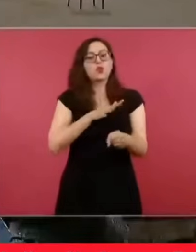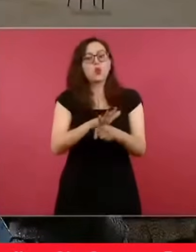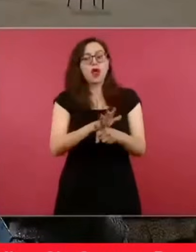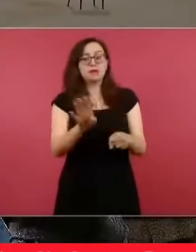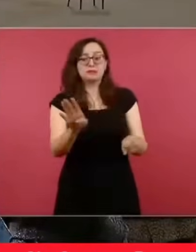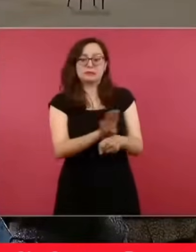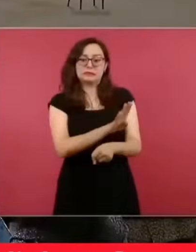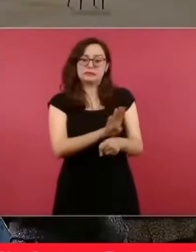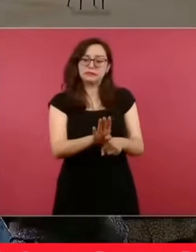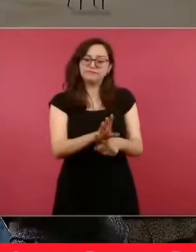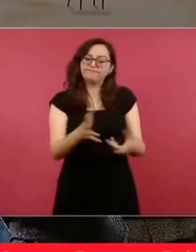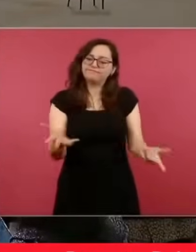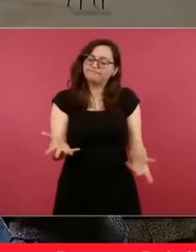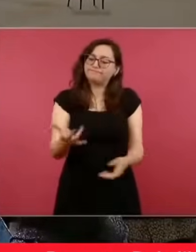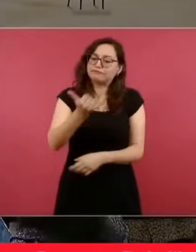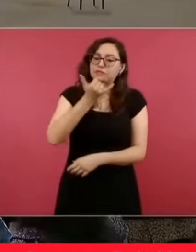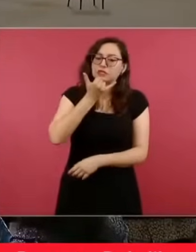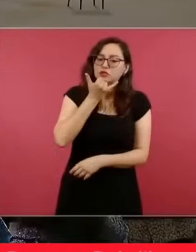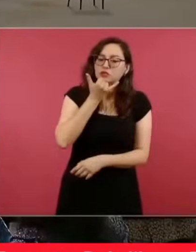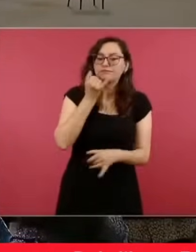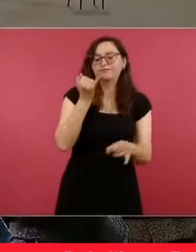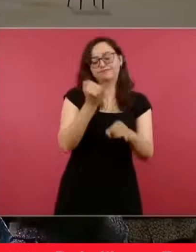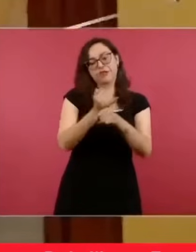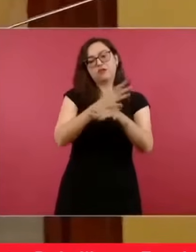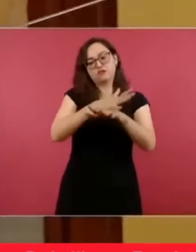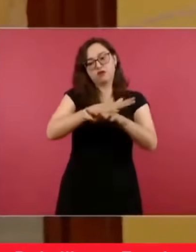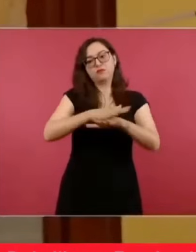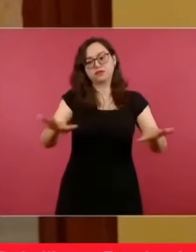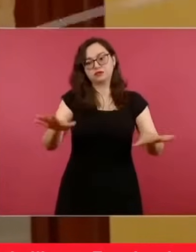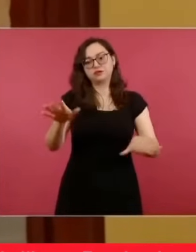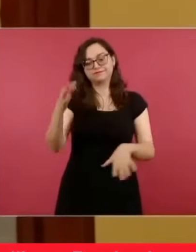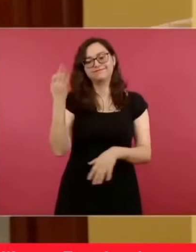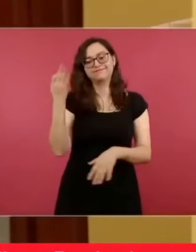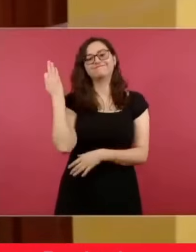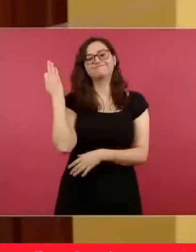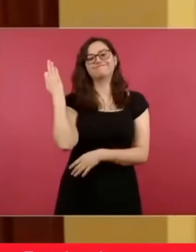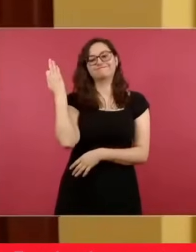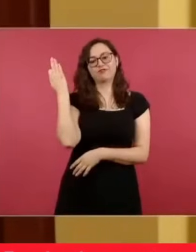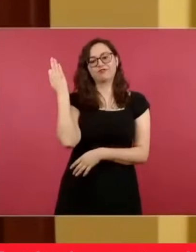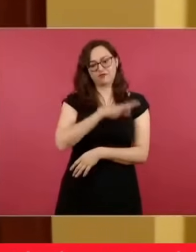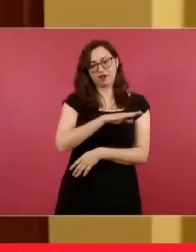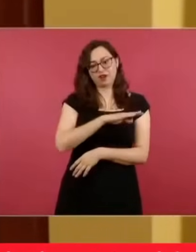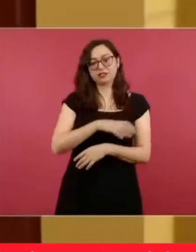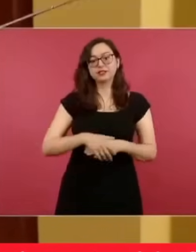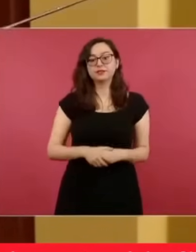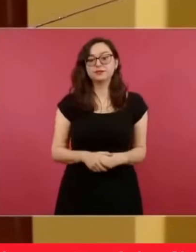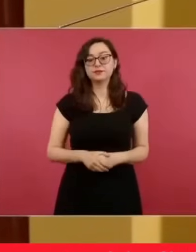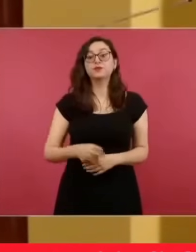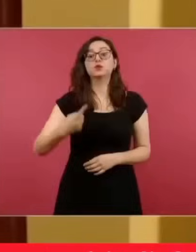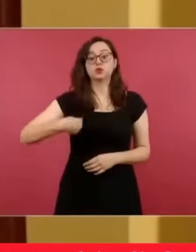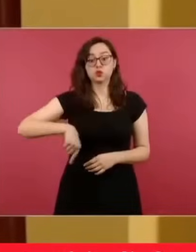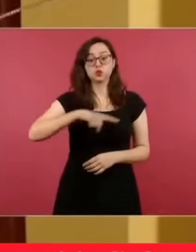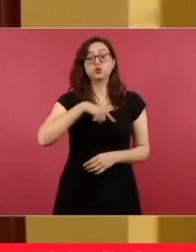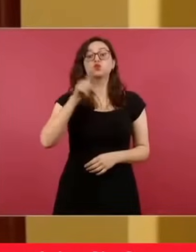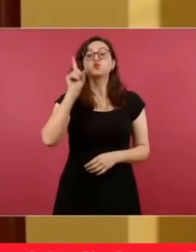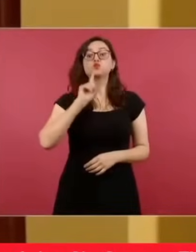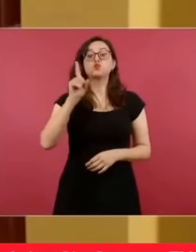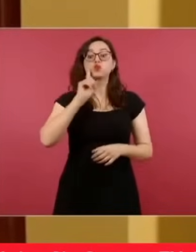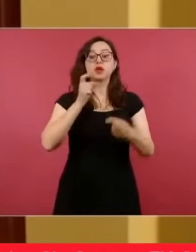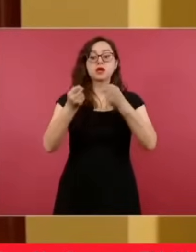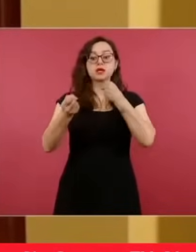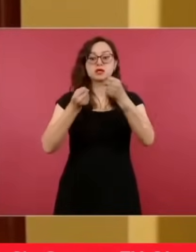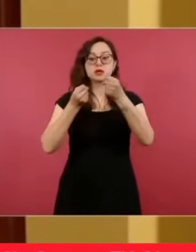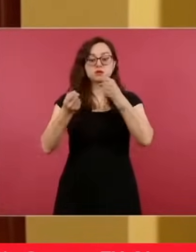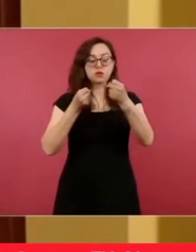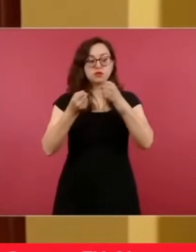falsa, le dieron a la reportera una información falsa. También se le preguntó a ella, porque la buscamos, los nombres de